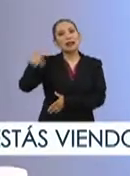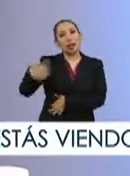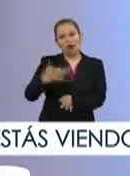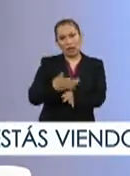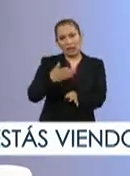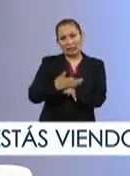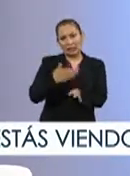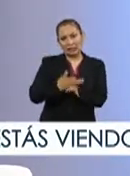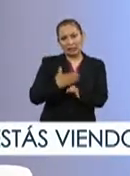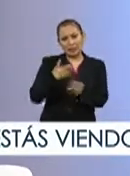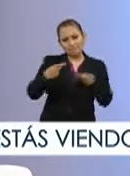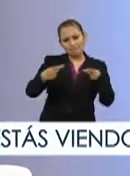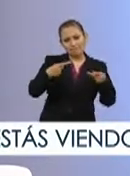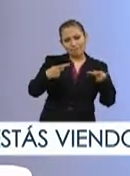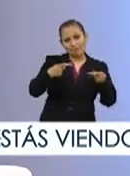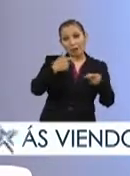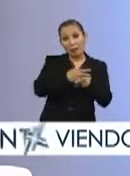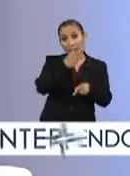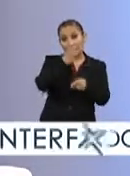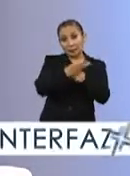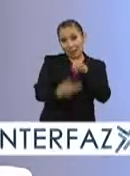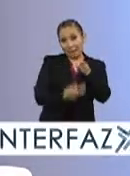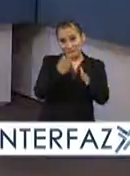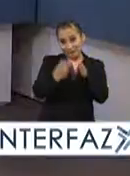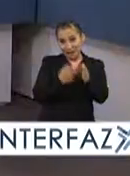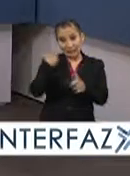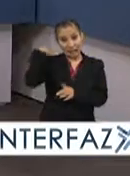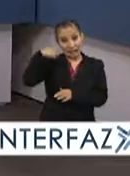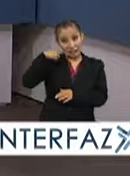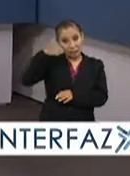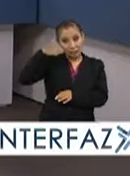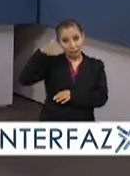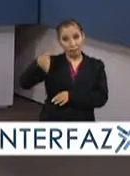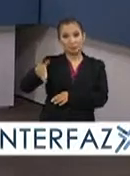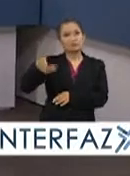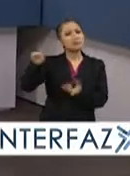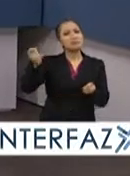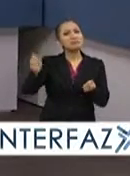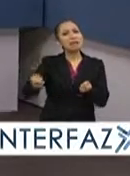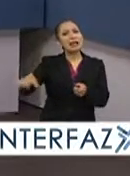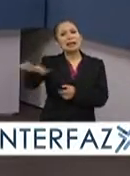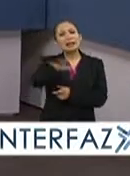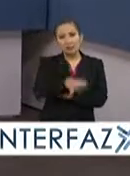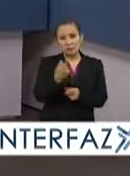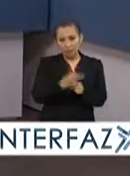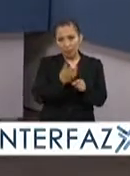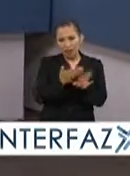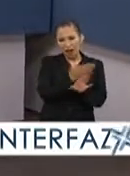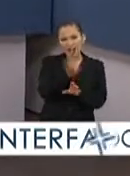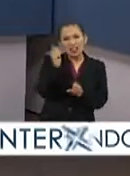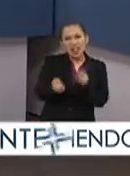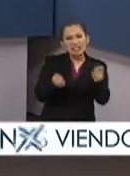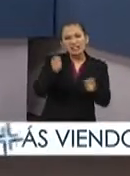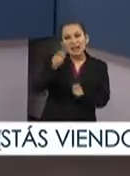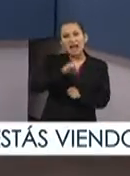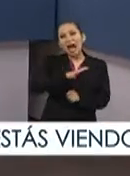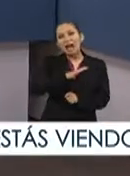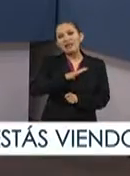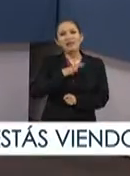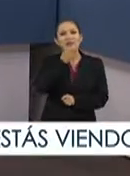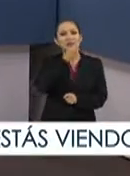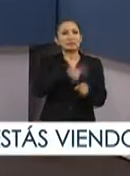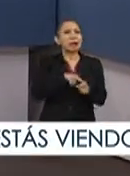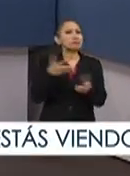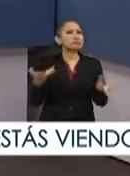esta ocasión se organiza por tercera vez en Querétaro. ¿De qué se trata? Primero hablemos un poco de qué se trata el iFestival, de